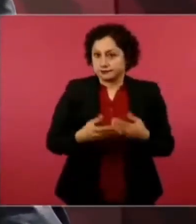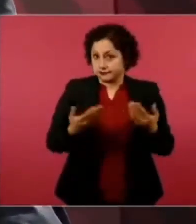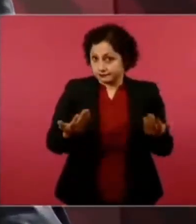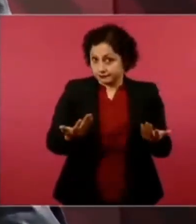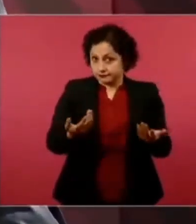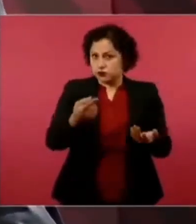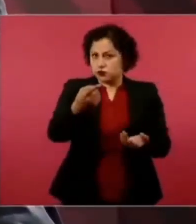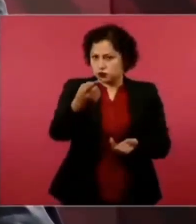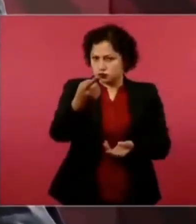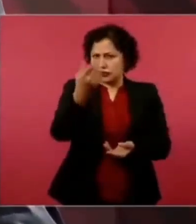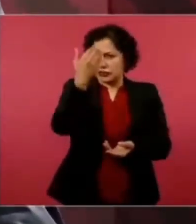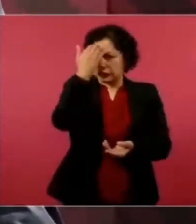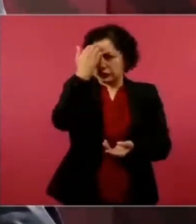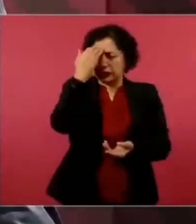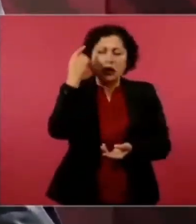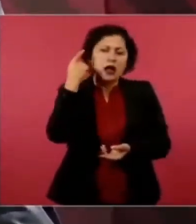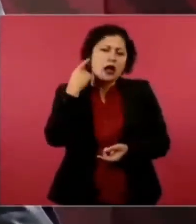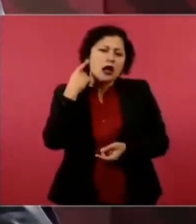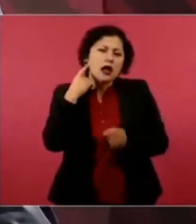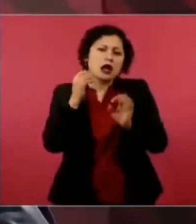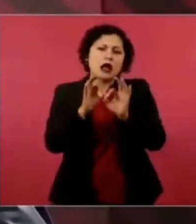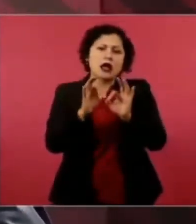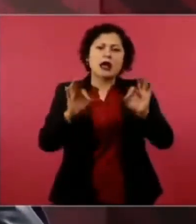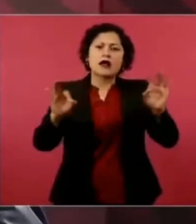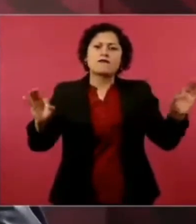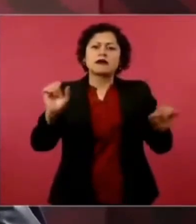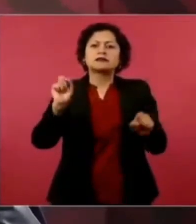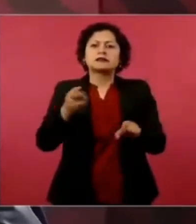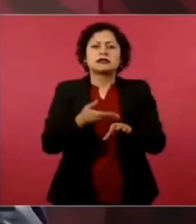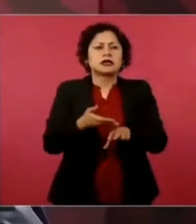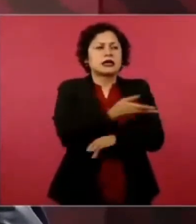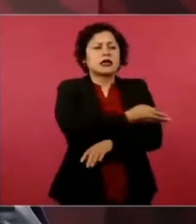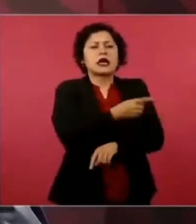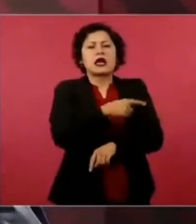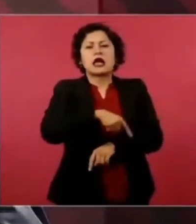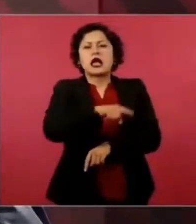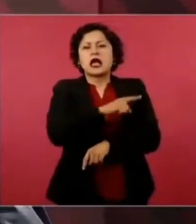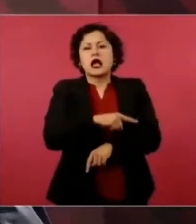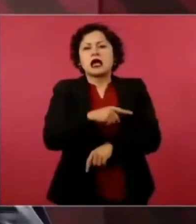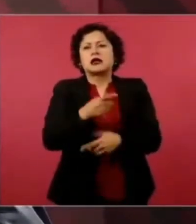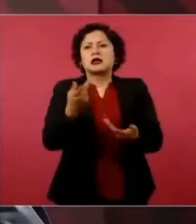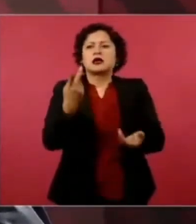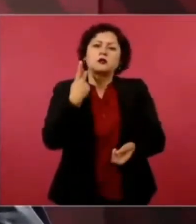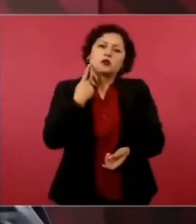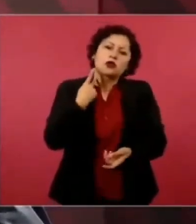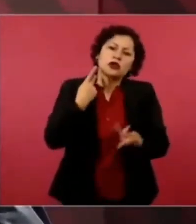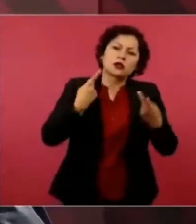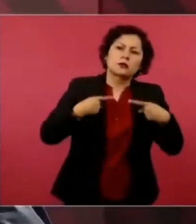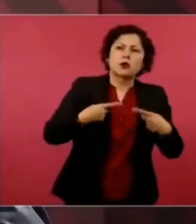que la moral era un árbol que daba moras y que servía para pura